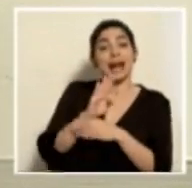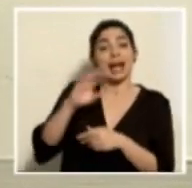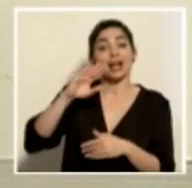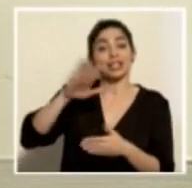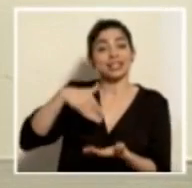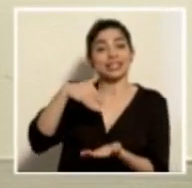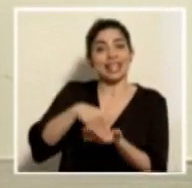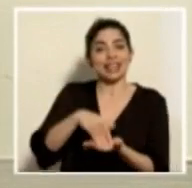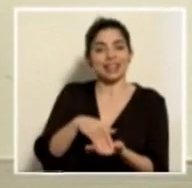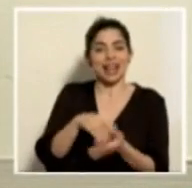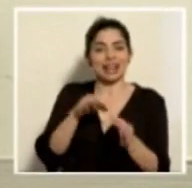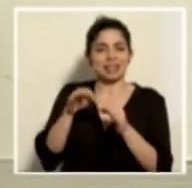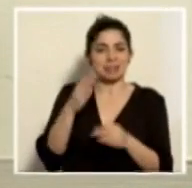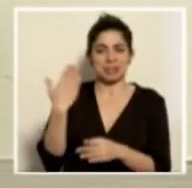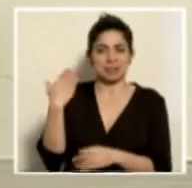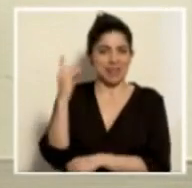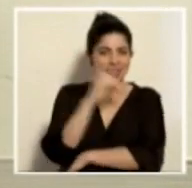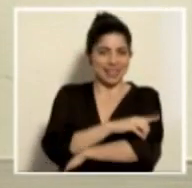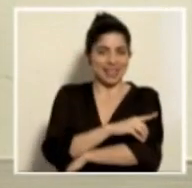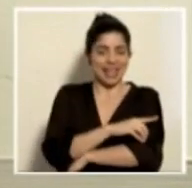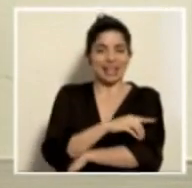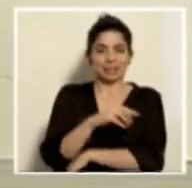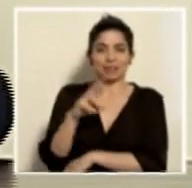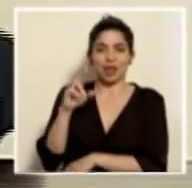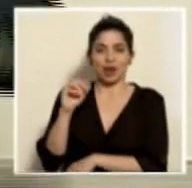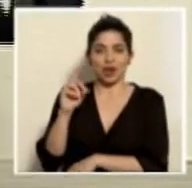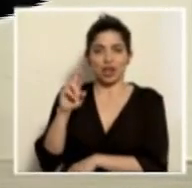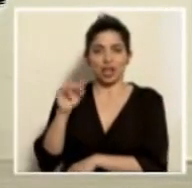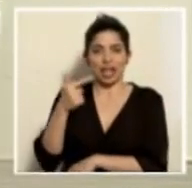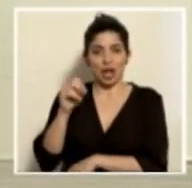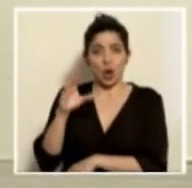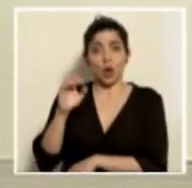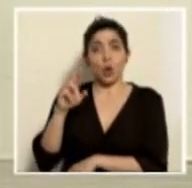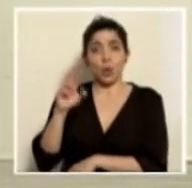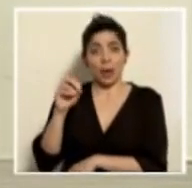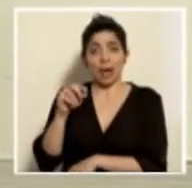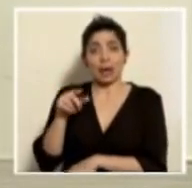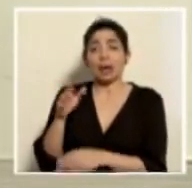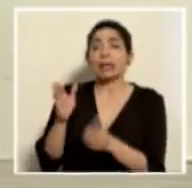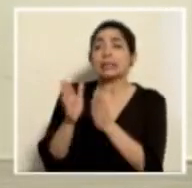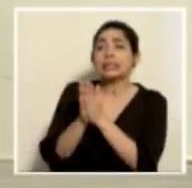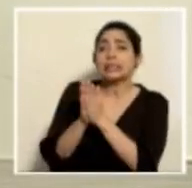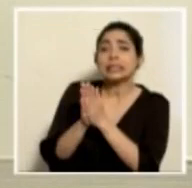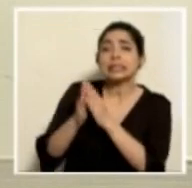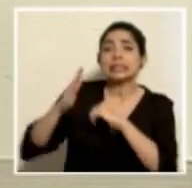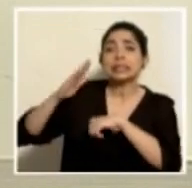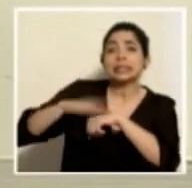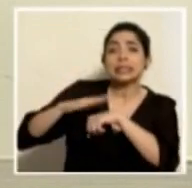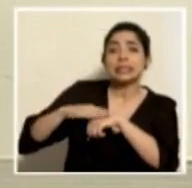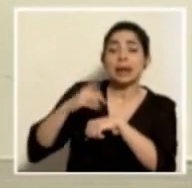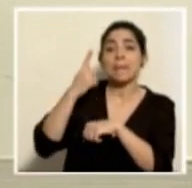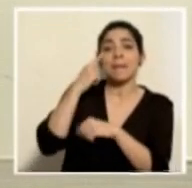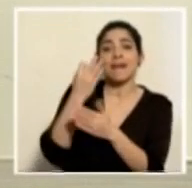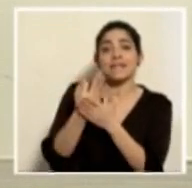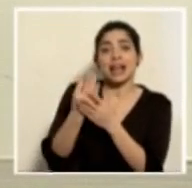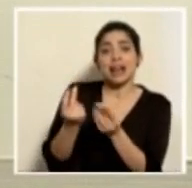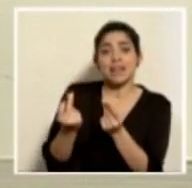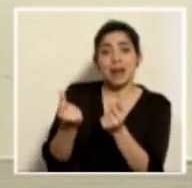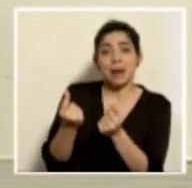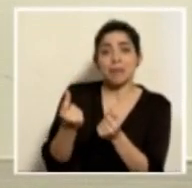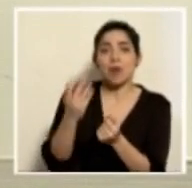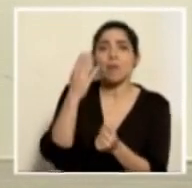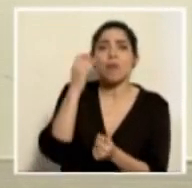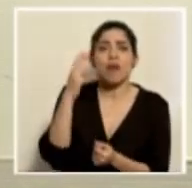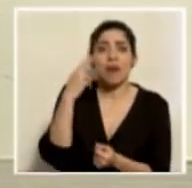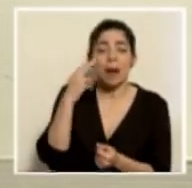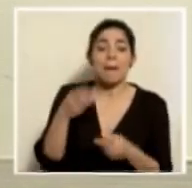Central hace unos días, don Rodrigo Cubero, pidiendo su aprobación, que es el mecanismo rápido de financiamiento. Casualmente